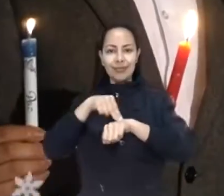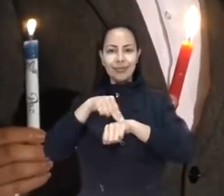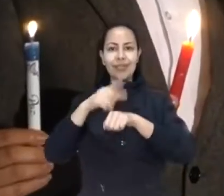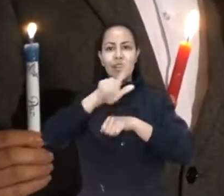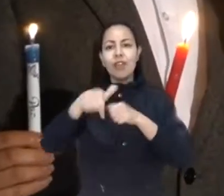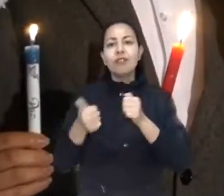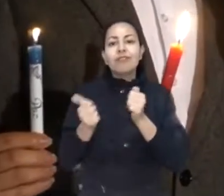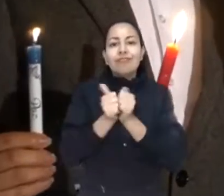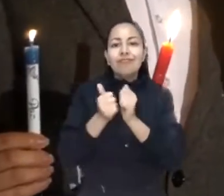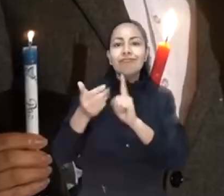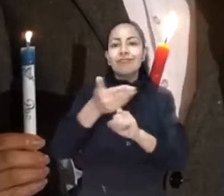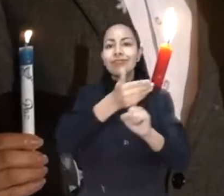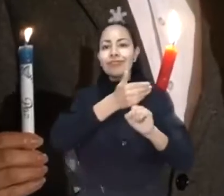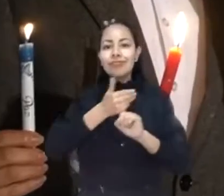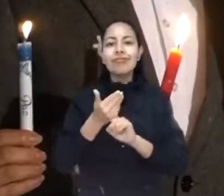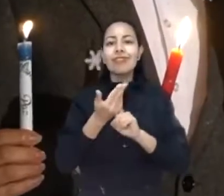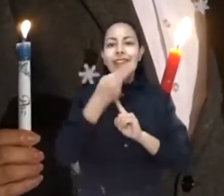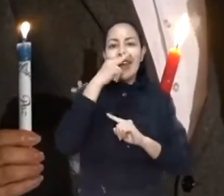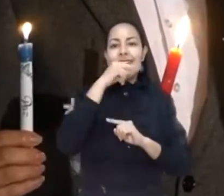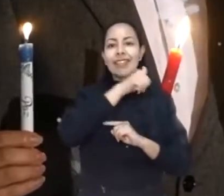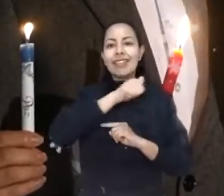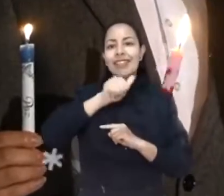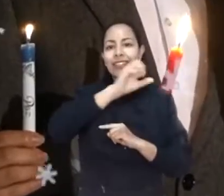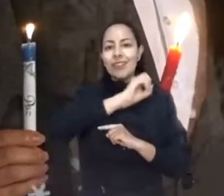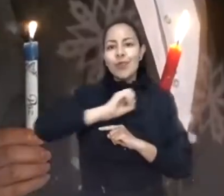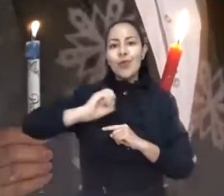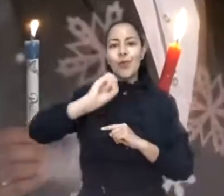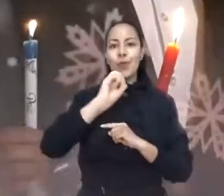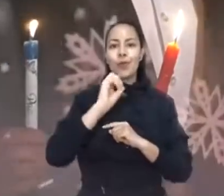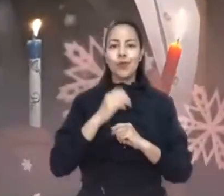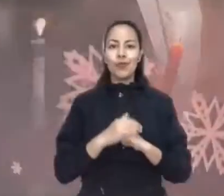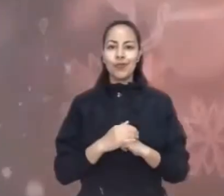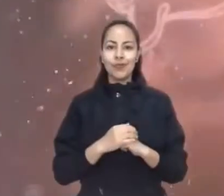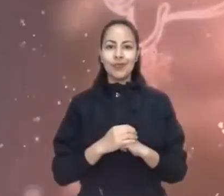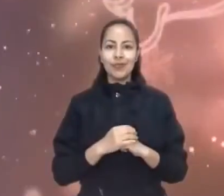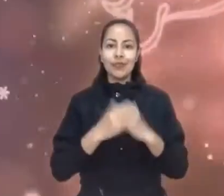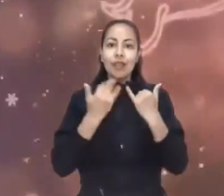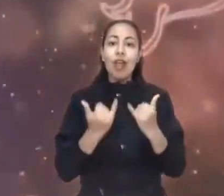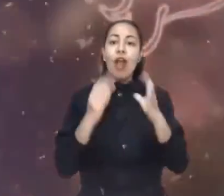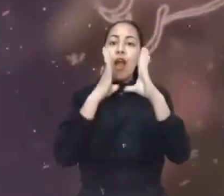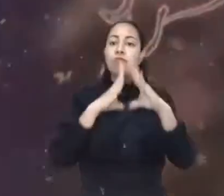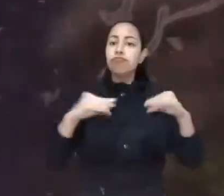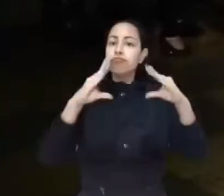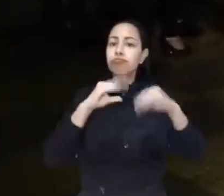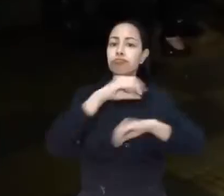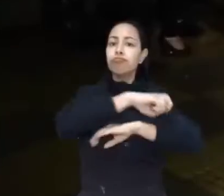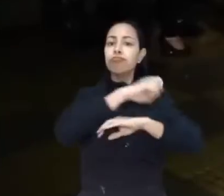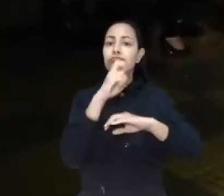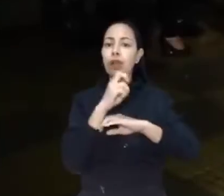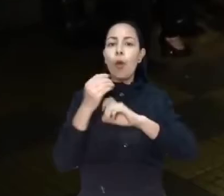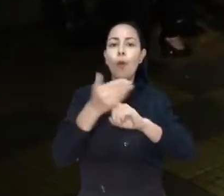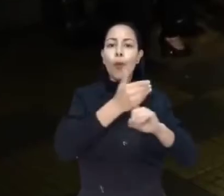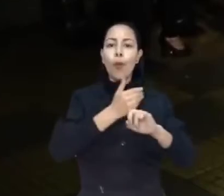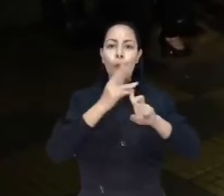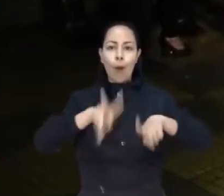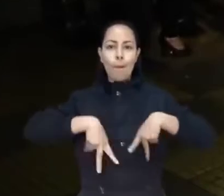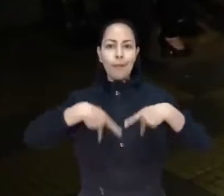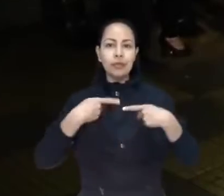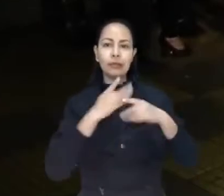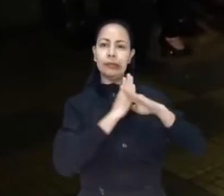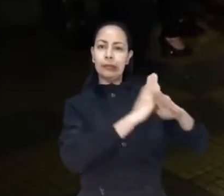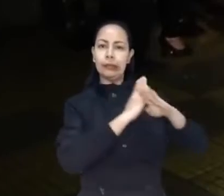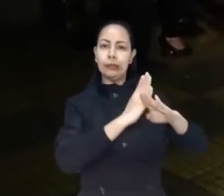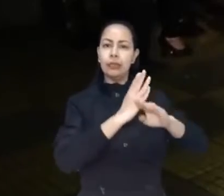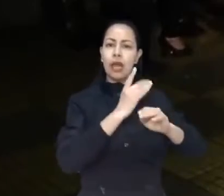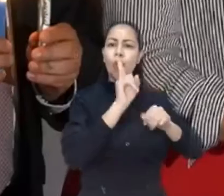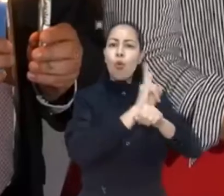a acompañar y a proteger a nuestros niños y niñas. En esta Navidad, protejamos la vida,